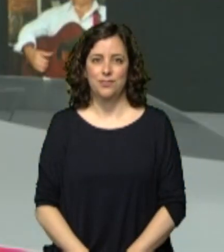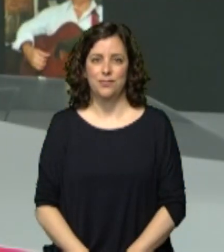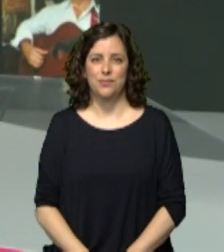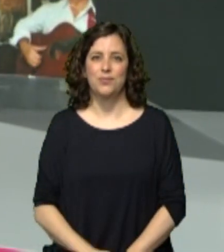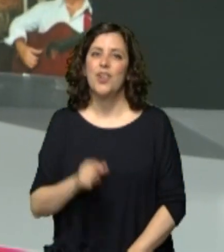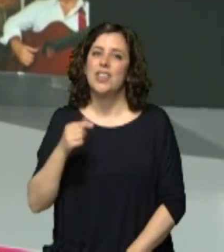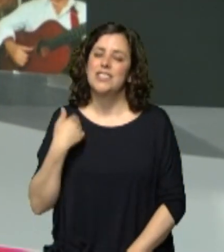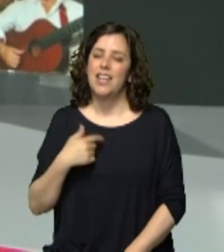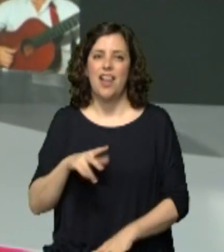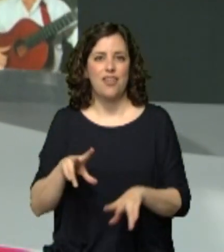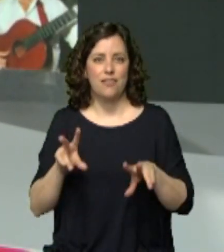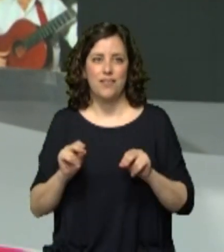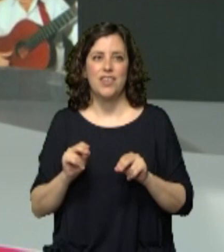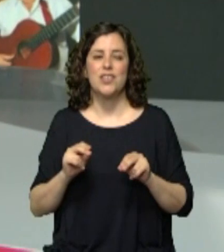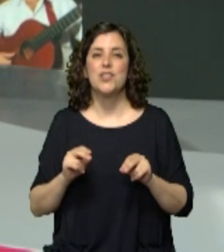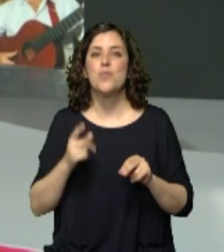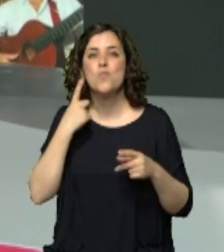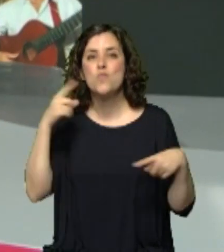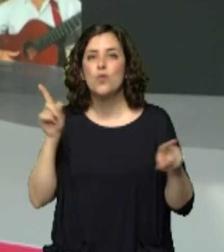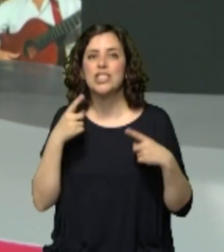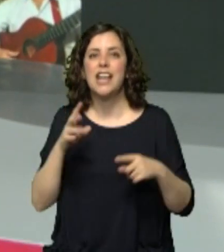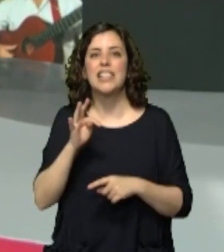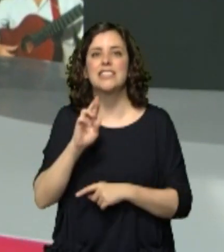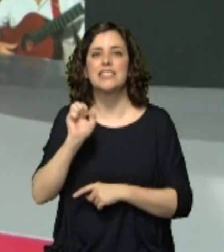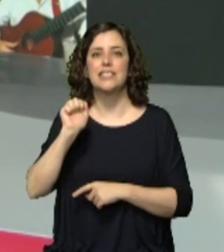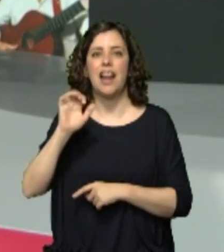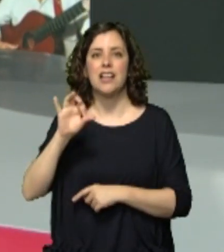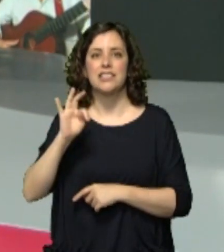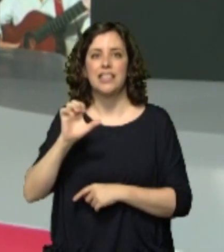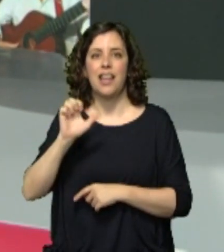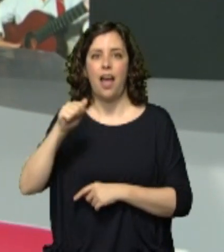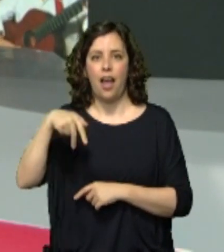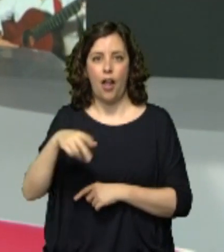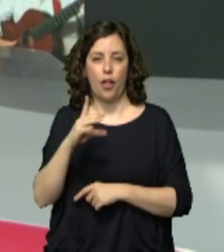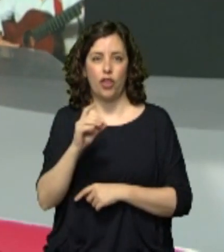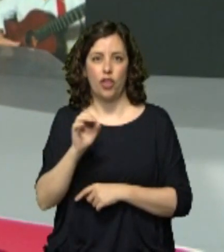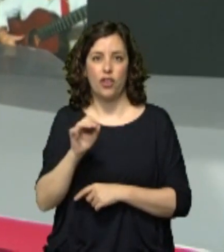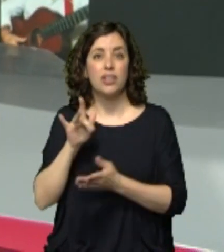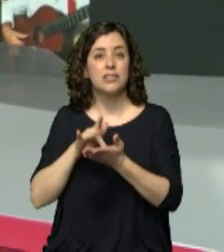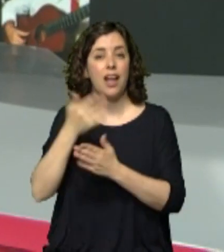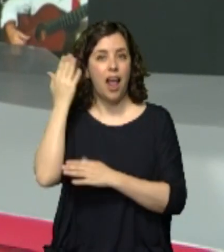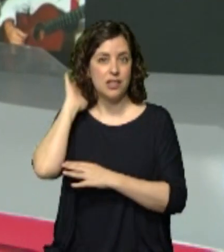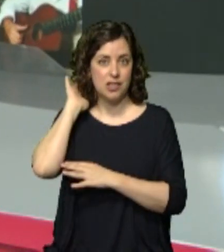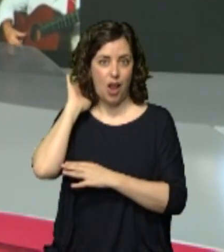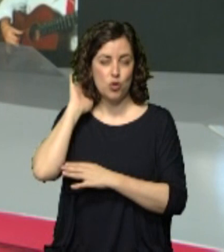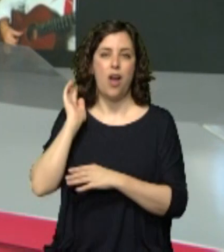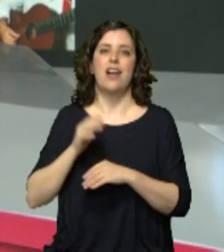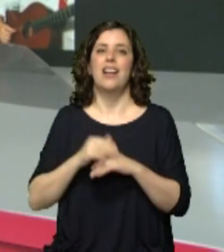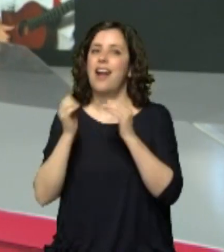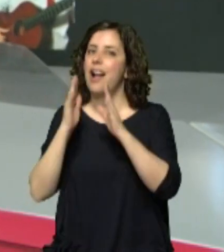Bueno, nos vamos ya con la música de Trasteando desde Alsasua y desde sus casas. Más información, ya saben, en nuestra web